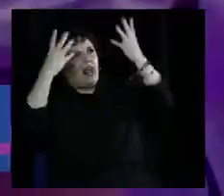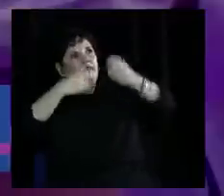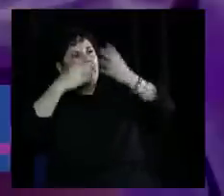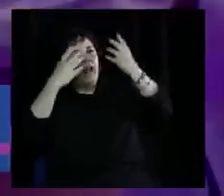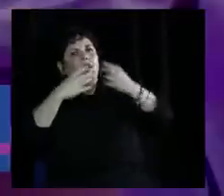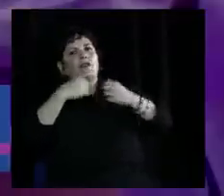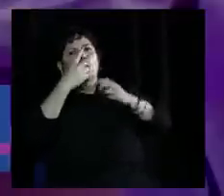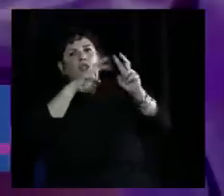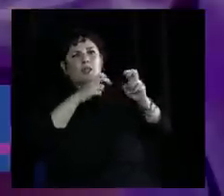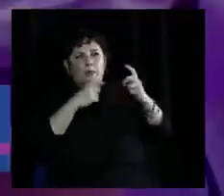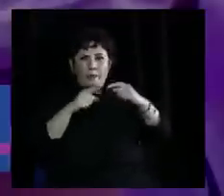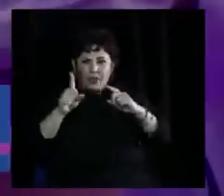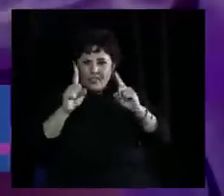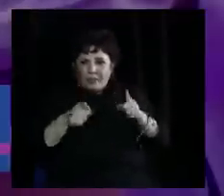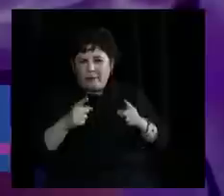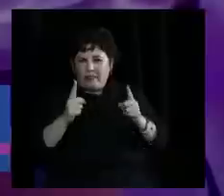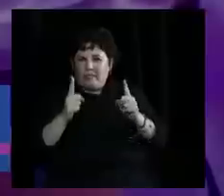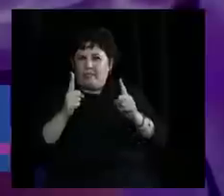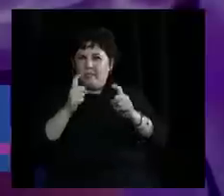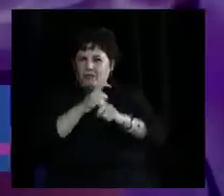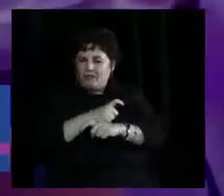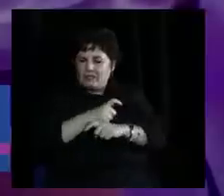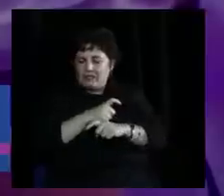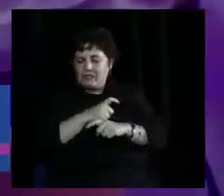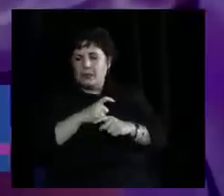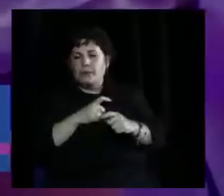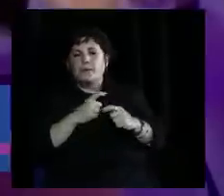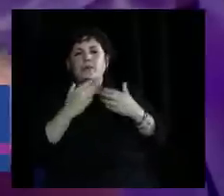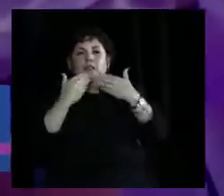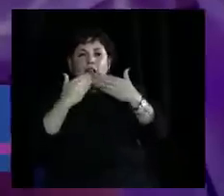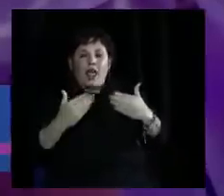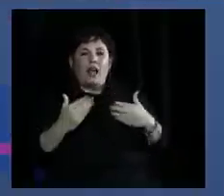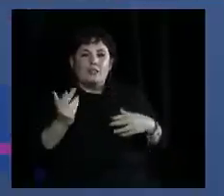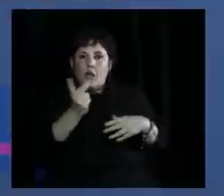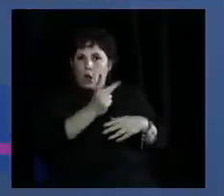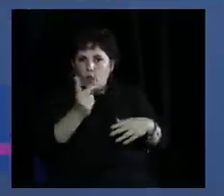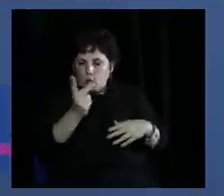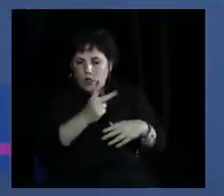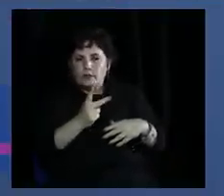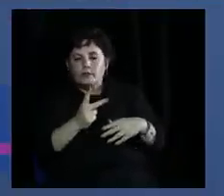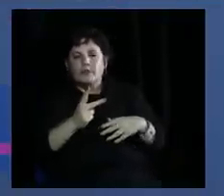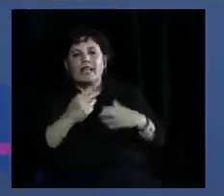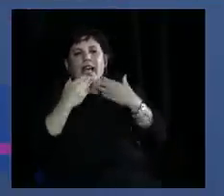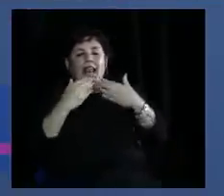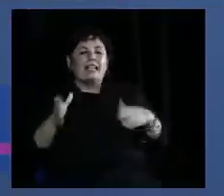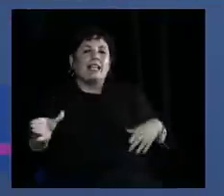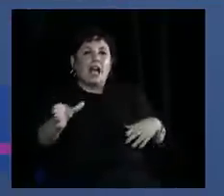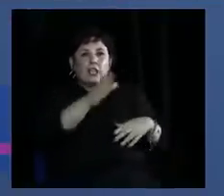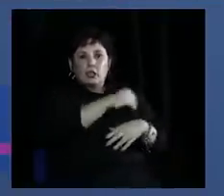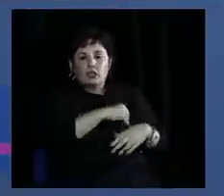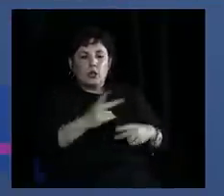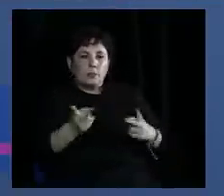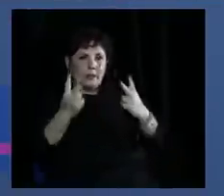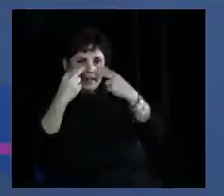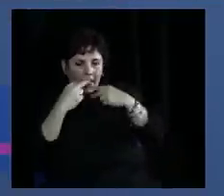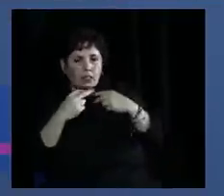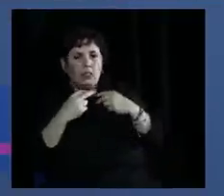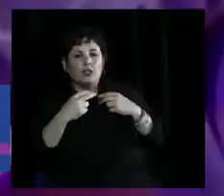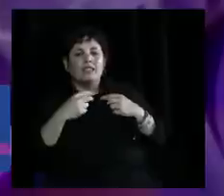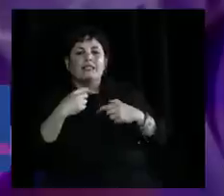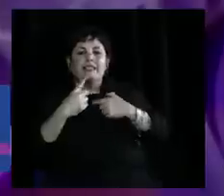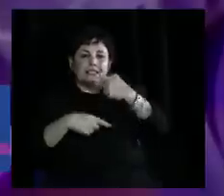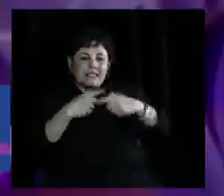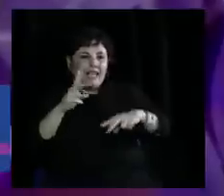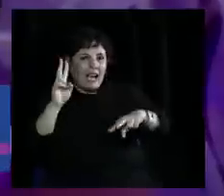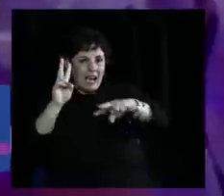pero que también son situaciones muy graves. Gracias Rolando, gracias Gabriel, gracias a todas y todos los que nos están mirando.